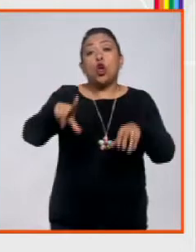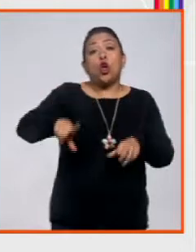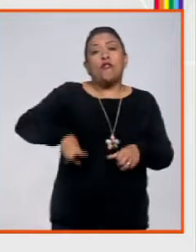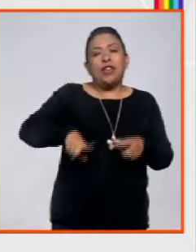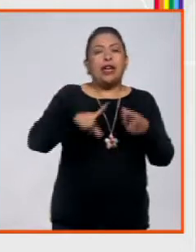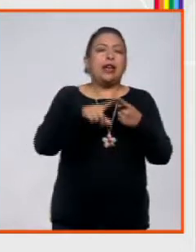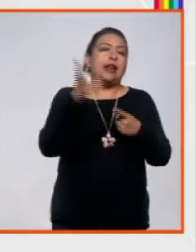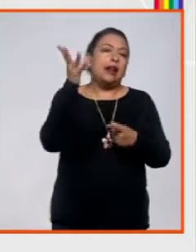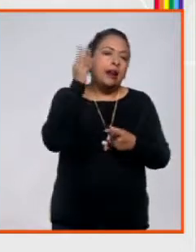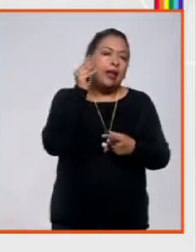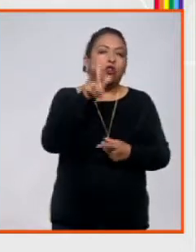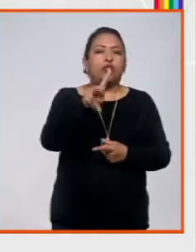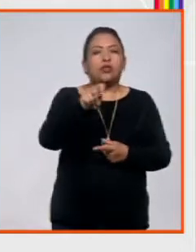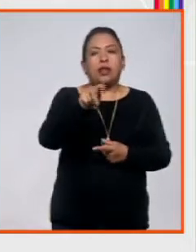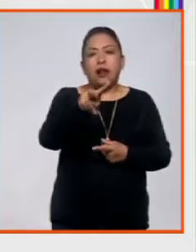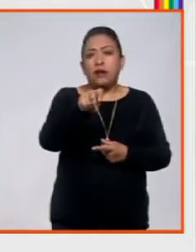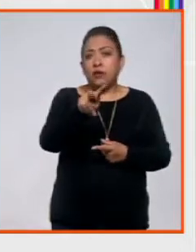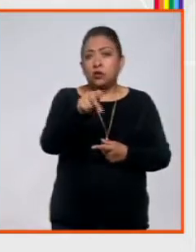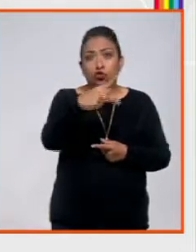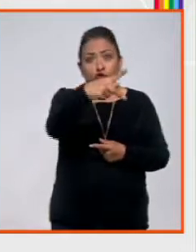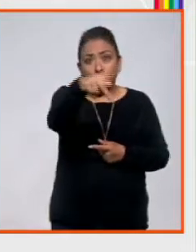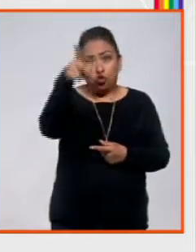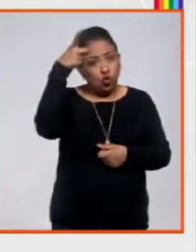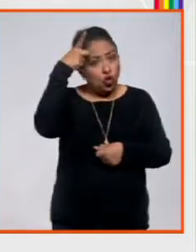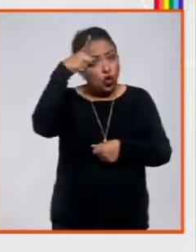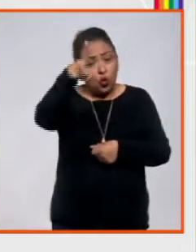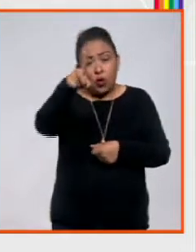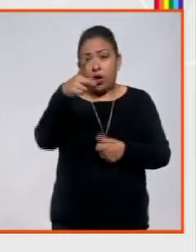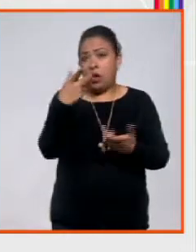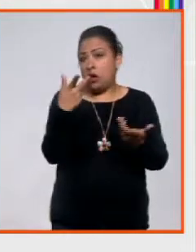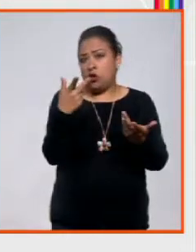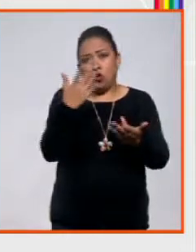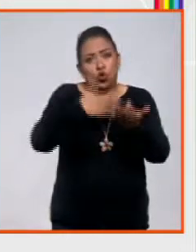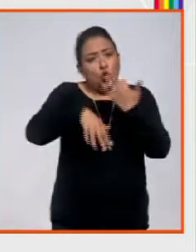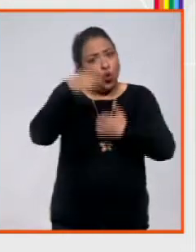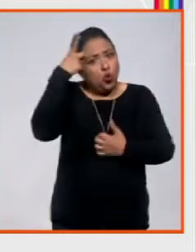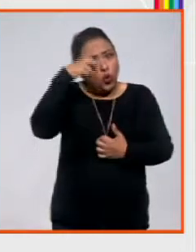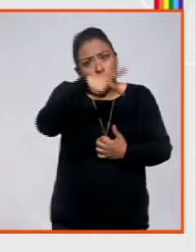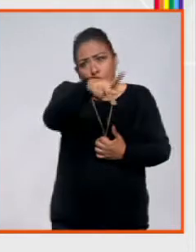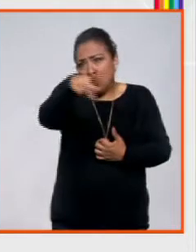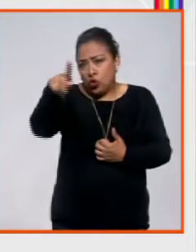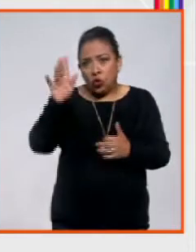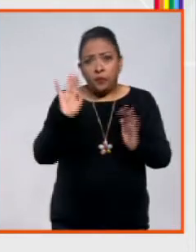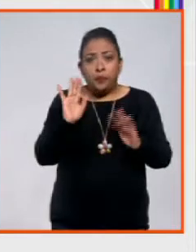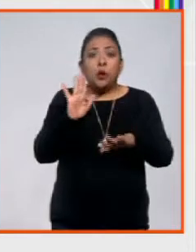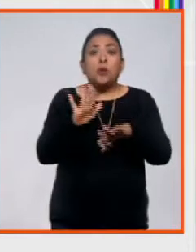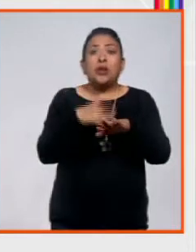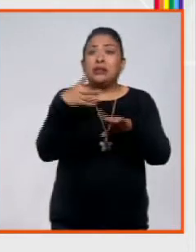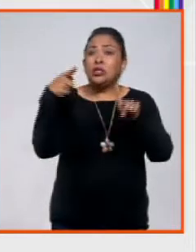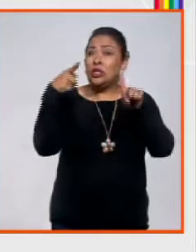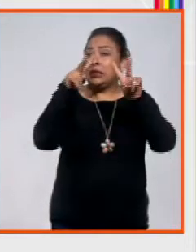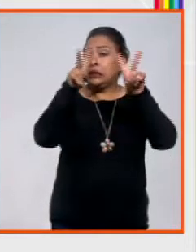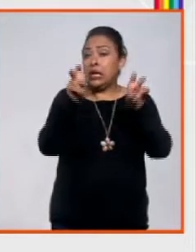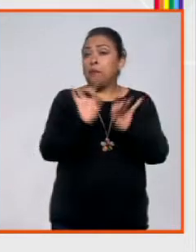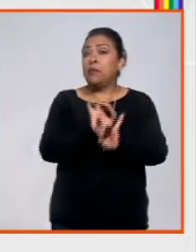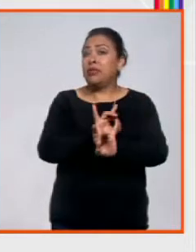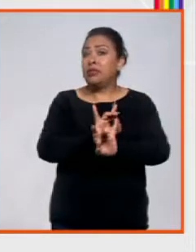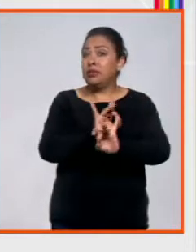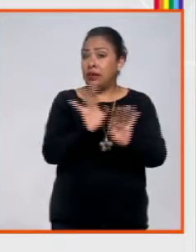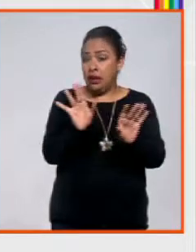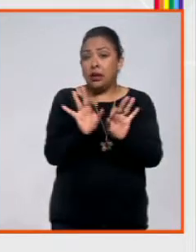radios y televisoras son de ustedes son del pueblo nos pertenecen a todos y por eso ese es un tema tan delicado y tan